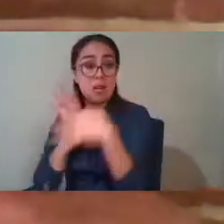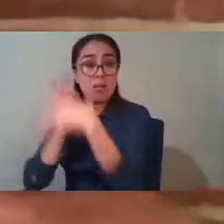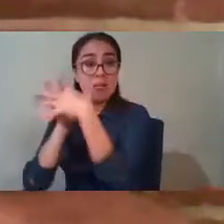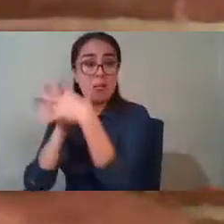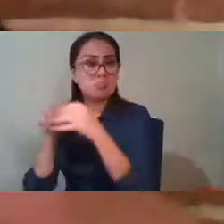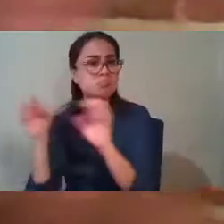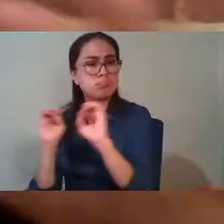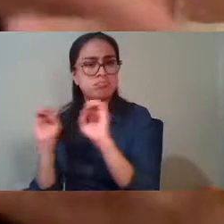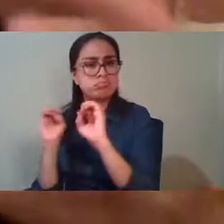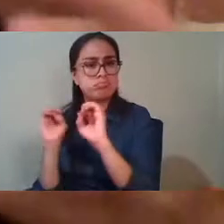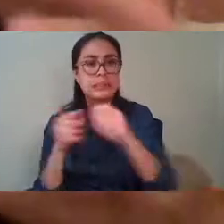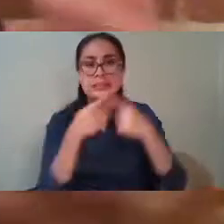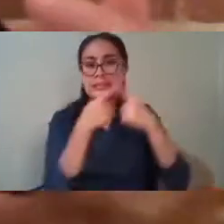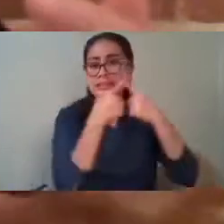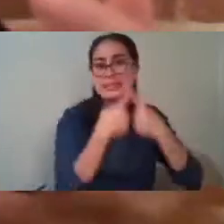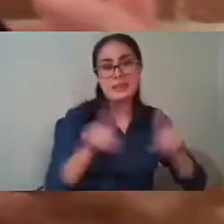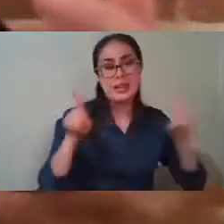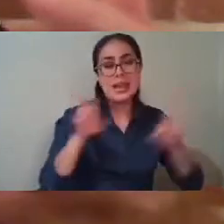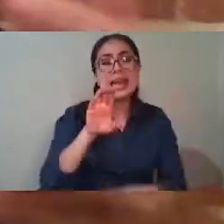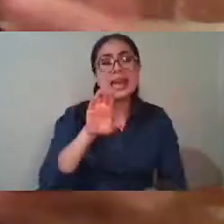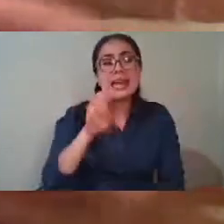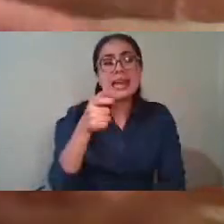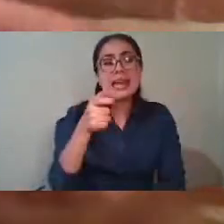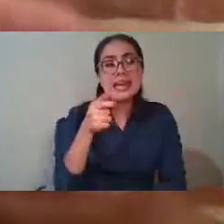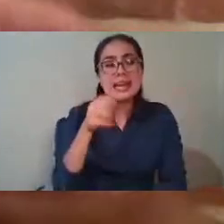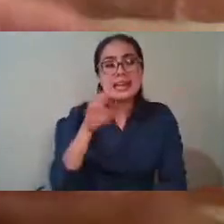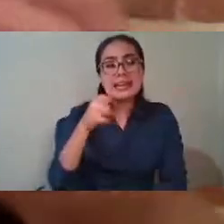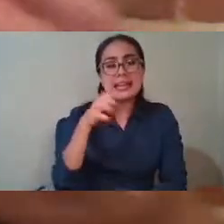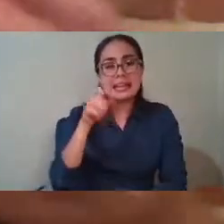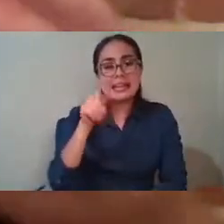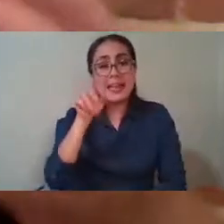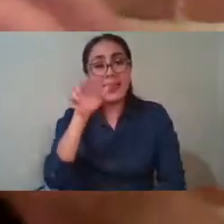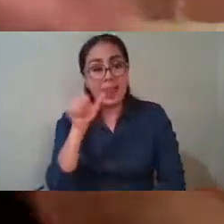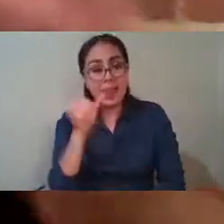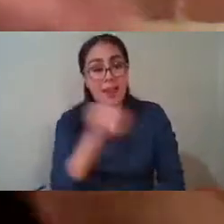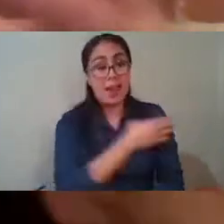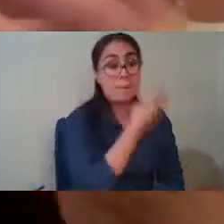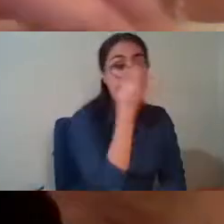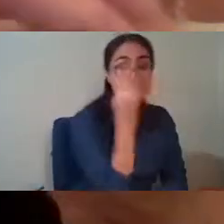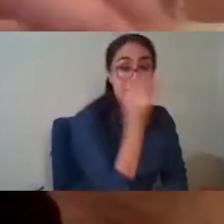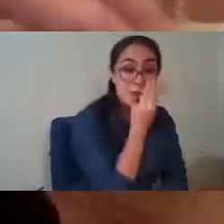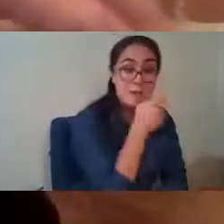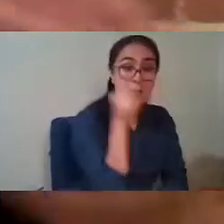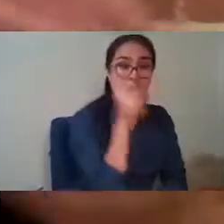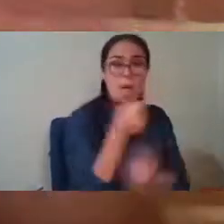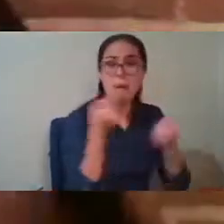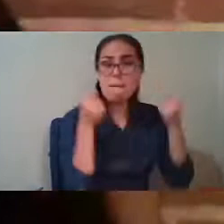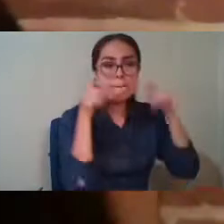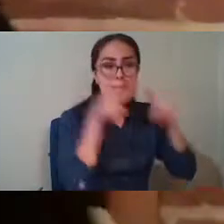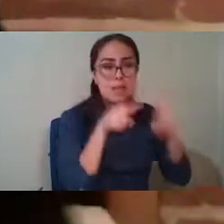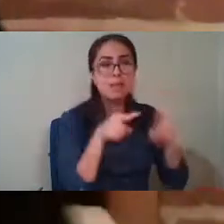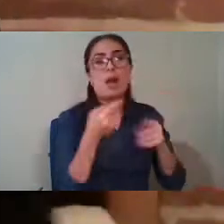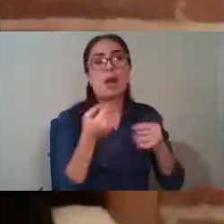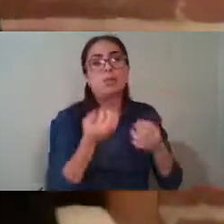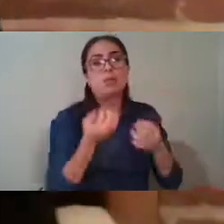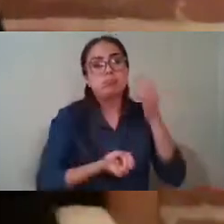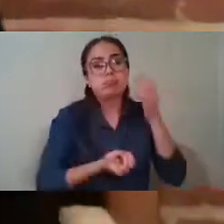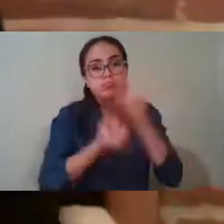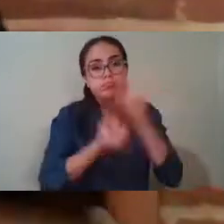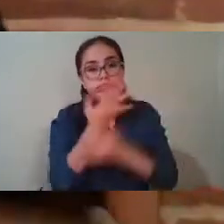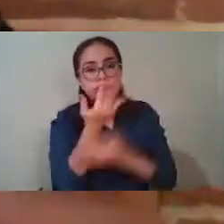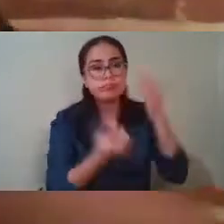de exégeta de la Biblia, leyendo y sacando nuevas conclusiones que son las que me llevaron,